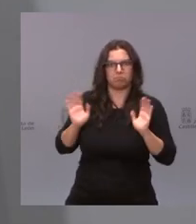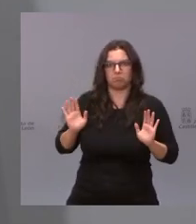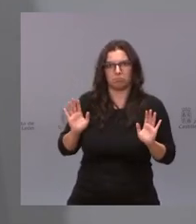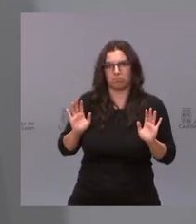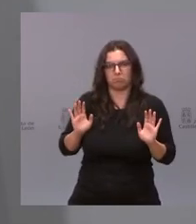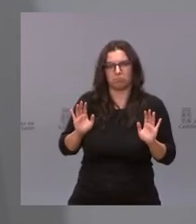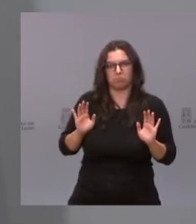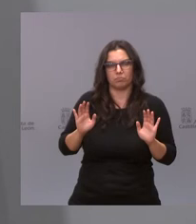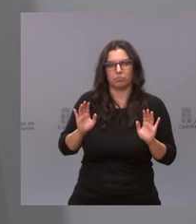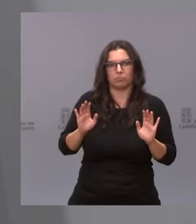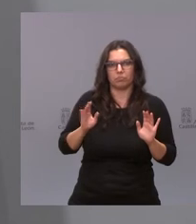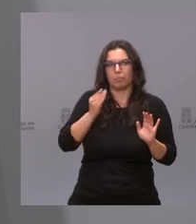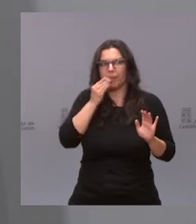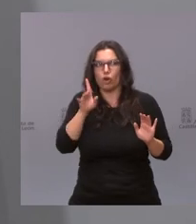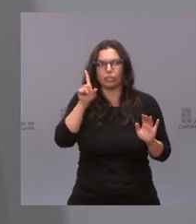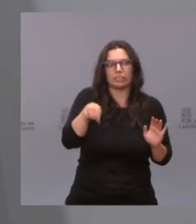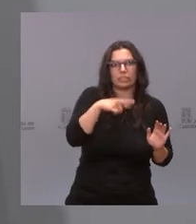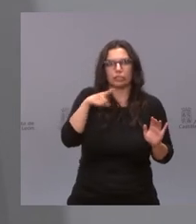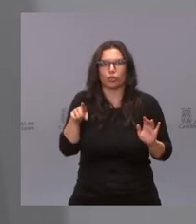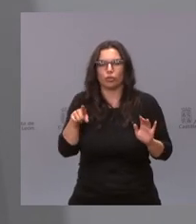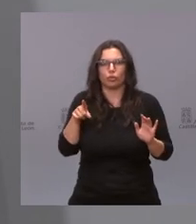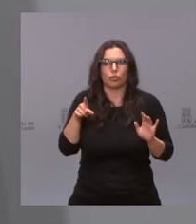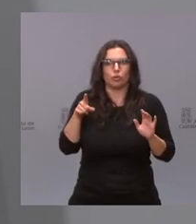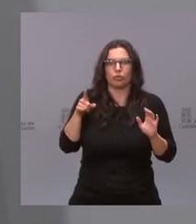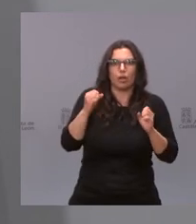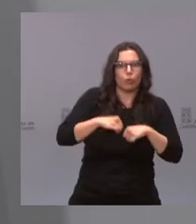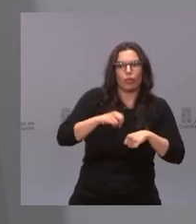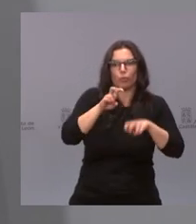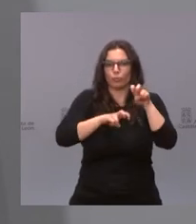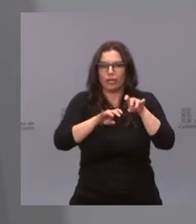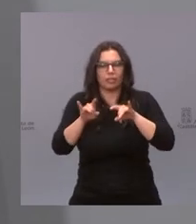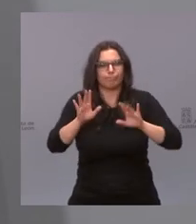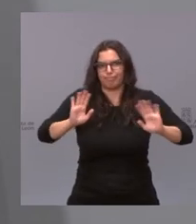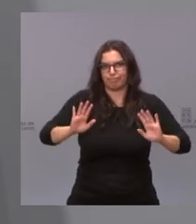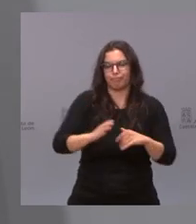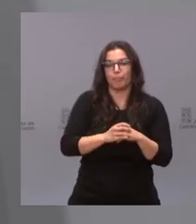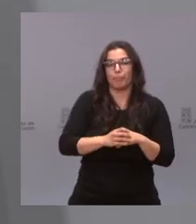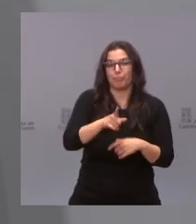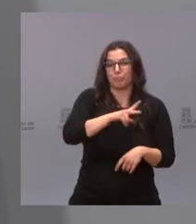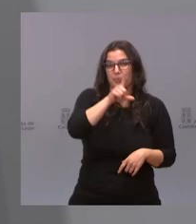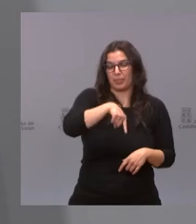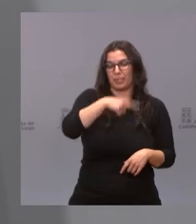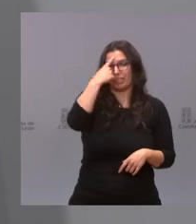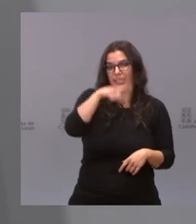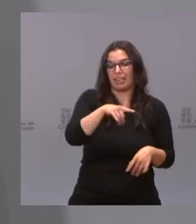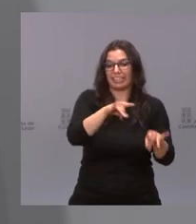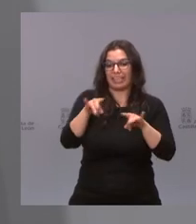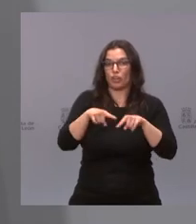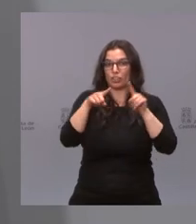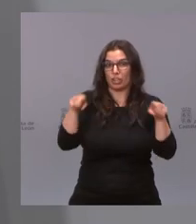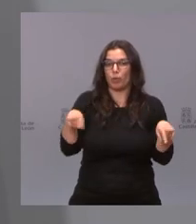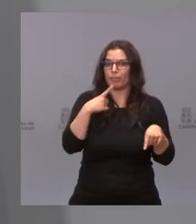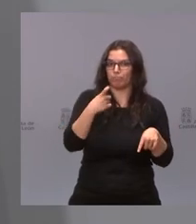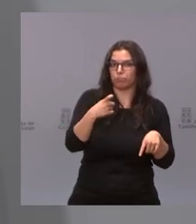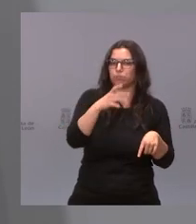a valorar si es mejor o no expropiar, llegar a un acuerdo, buscar un terreno. Sabe también que los terrenos en Segovia además tienen mucha